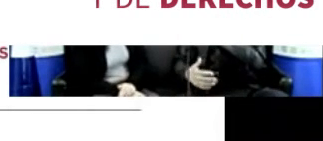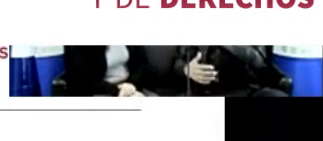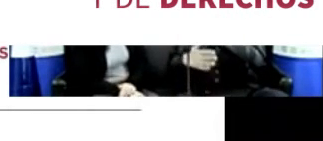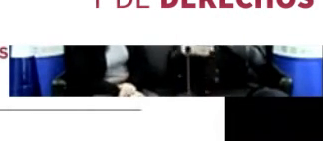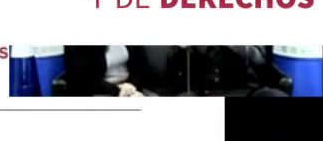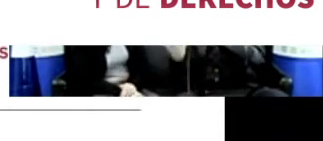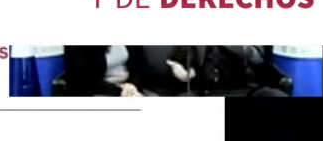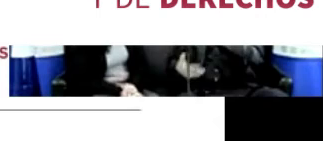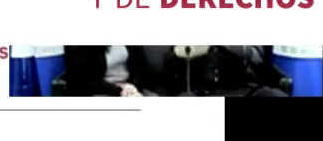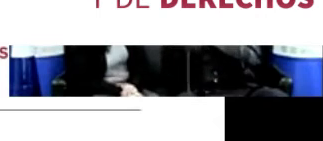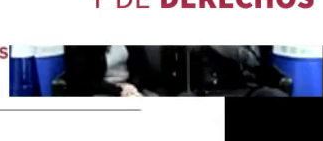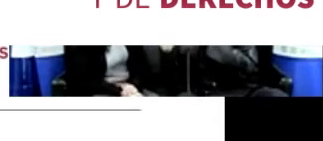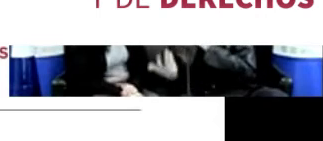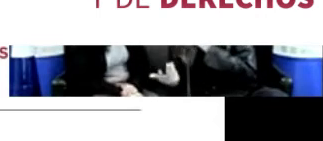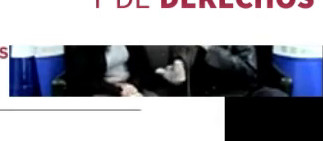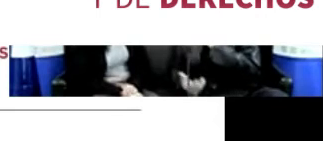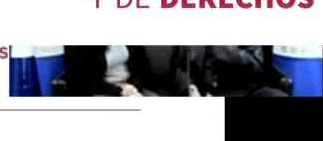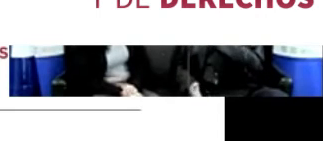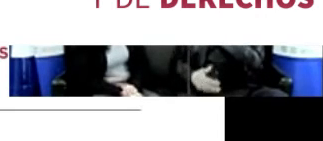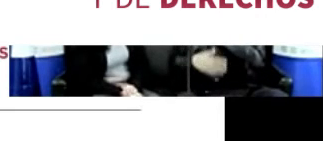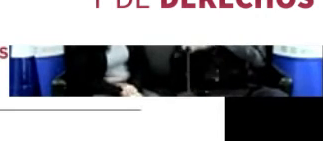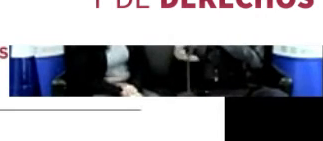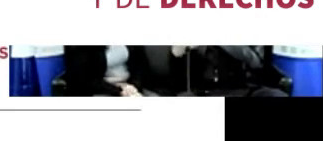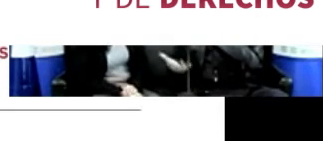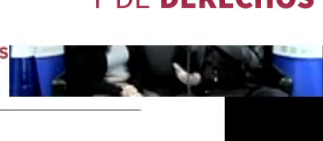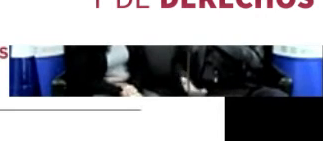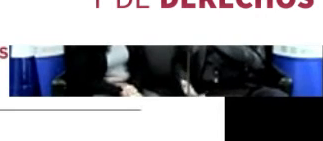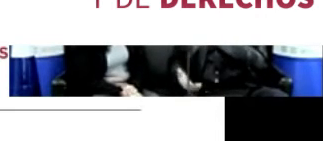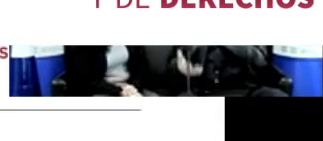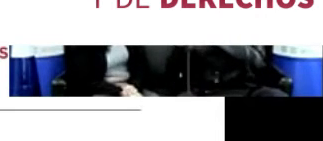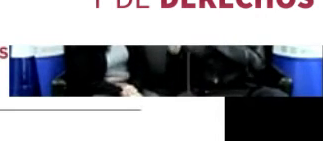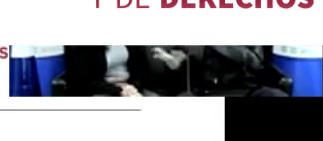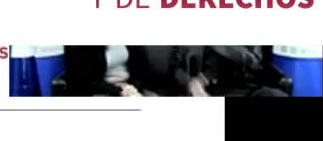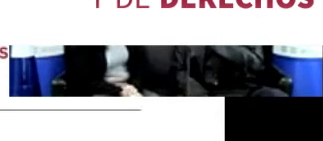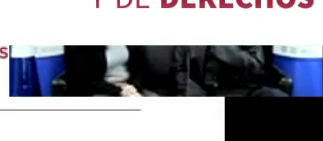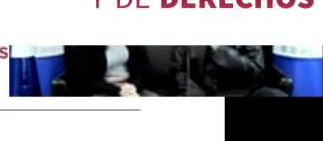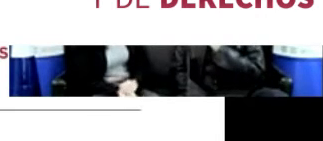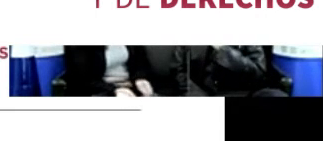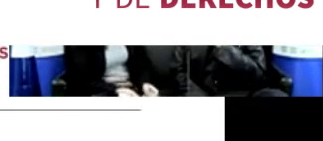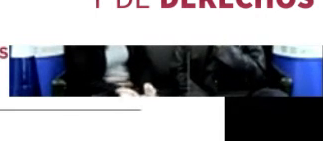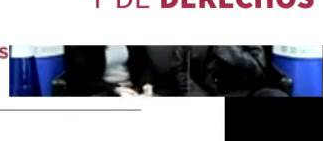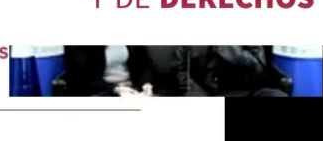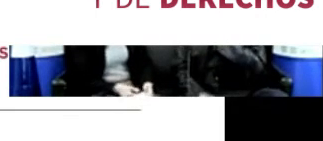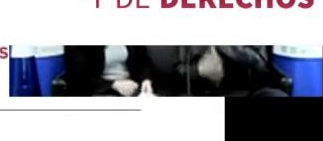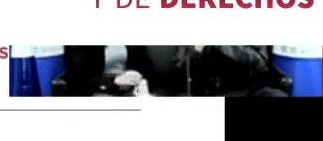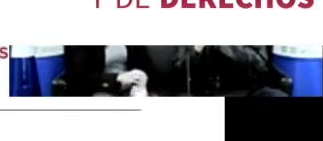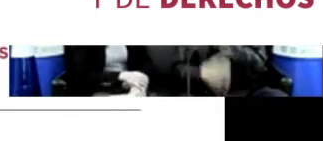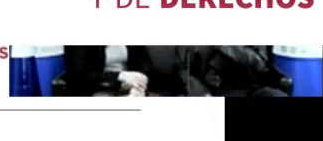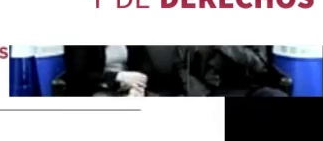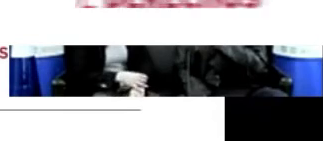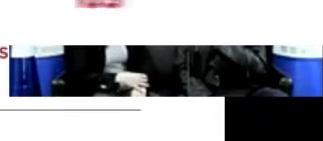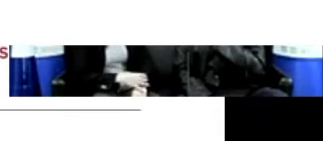dio efecto esperado, con ideas no logró sus metas, hay un consumo más